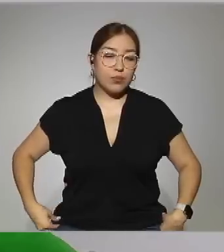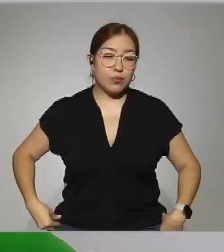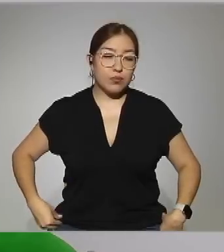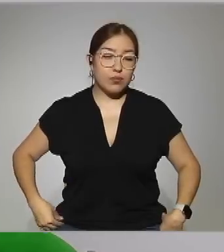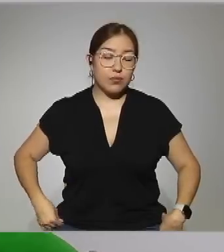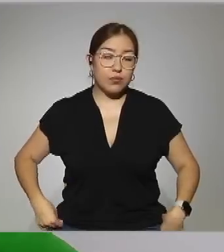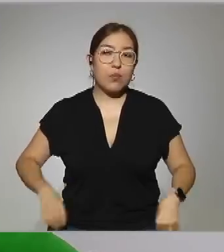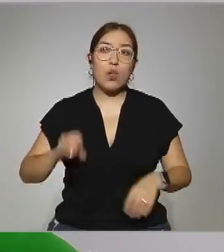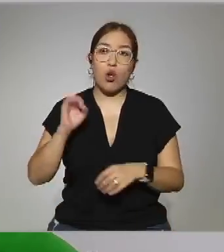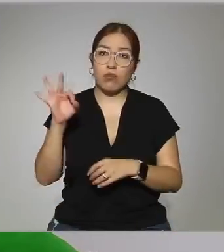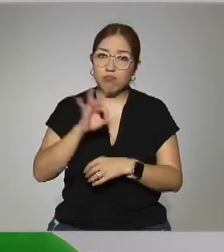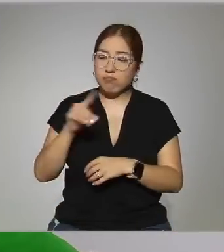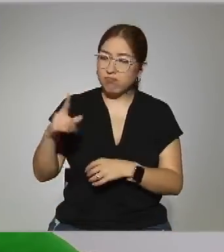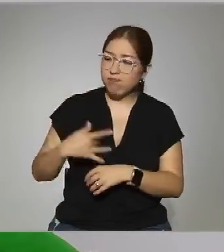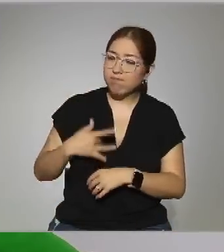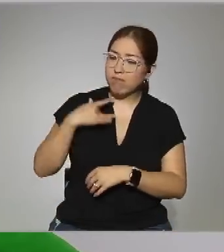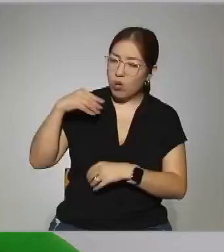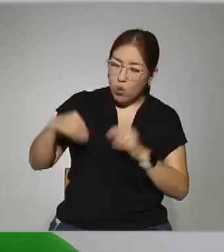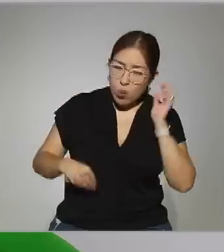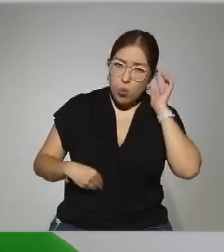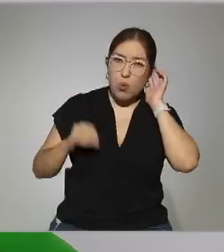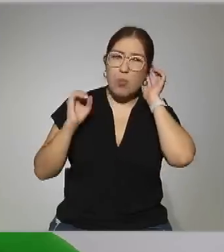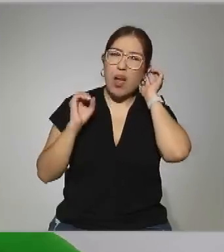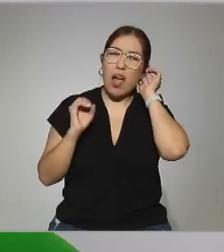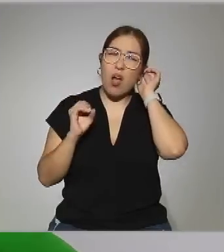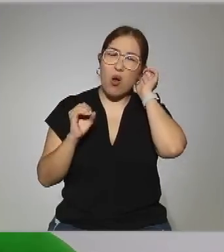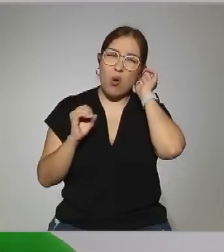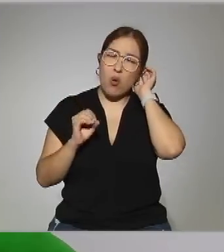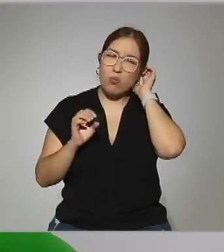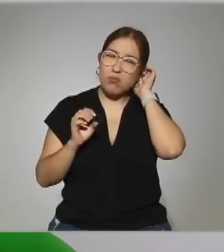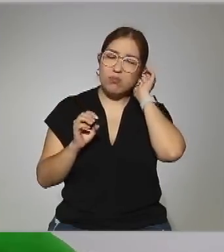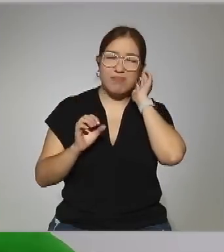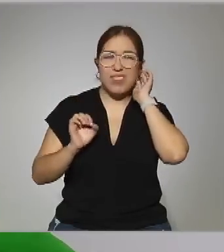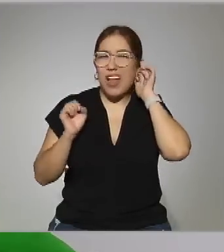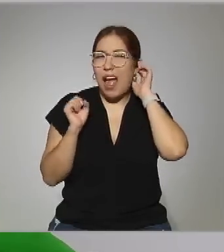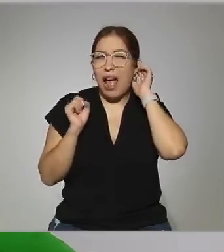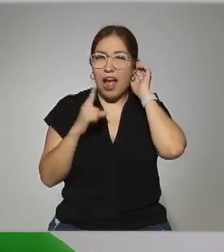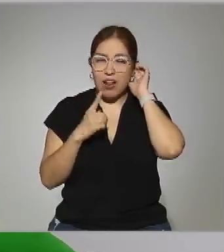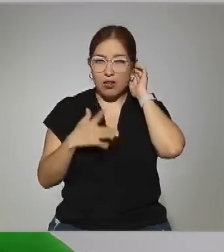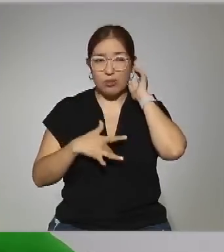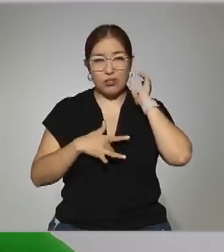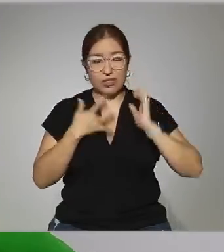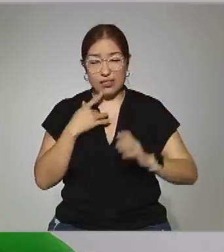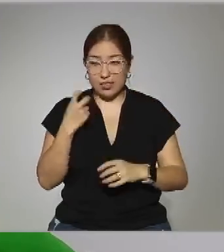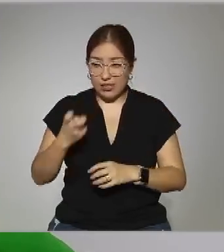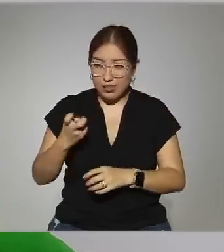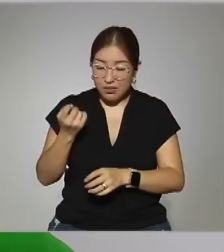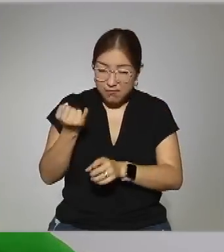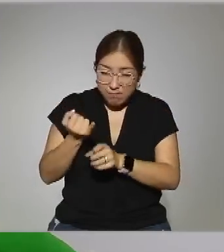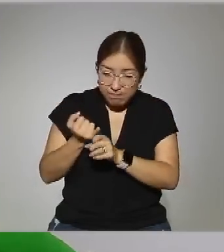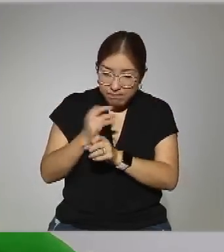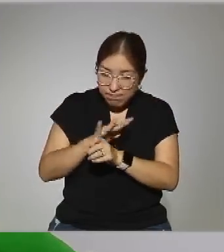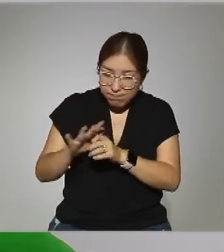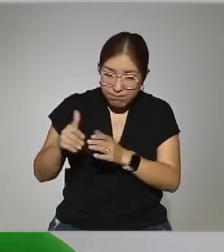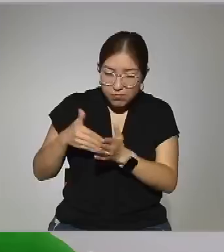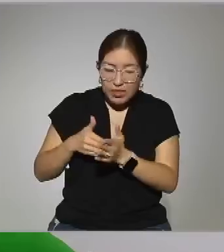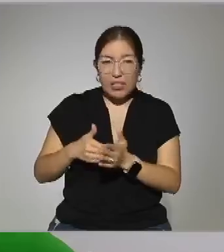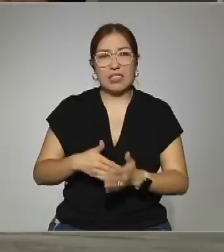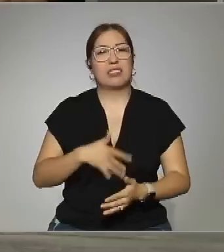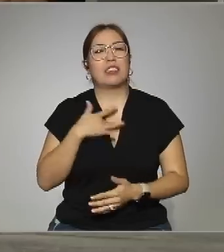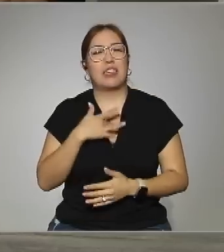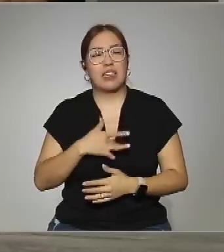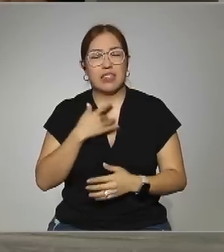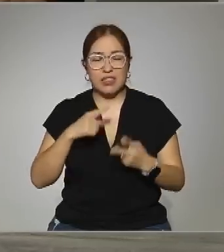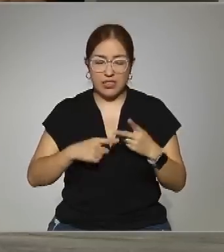consideraciones, culpa, queja, regodeo, una imposibilidad que queda detenida, se puede convertir en un síntoma, en